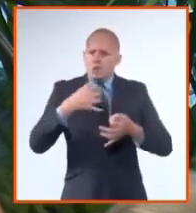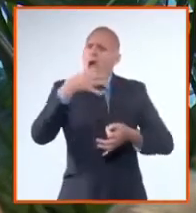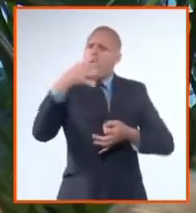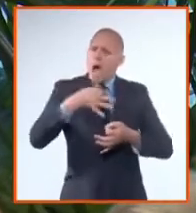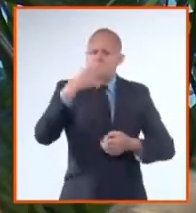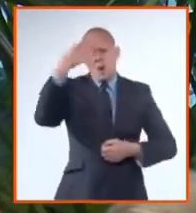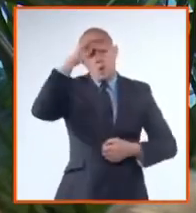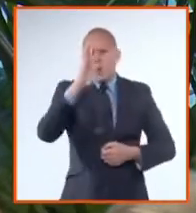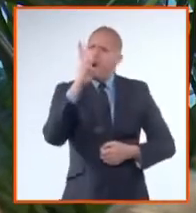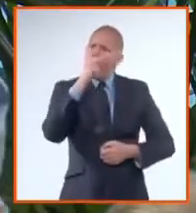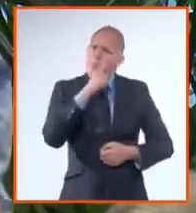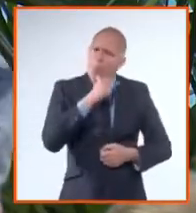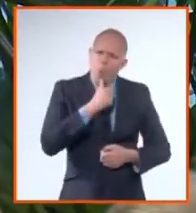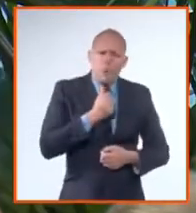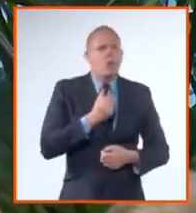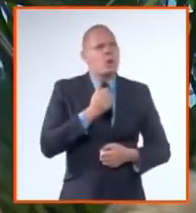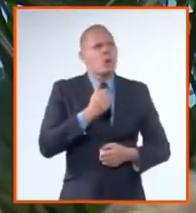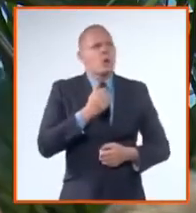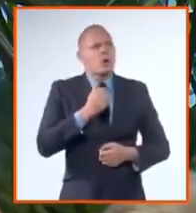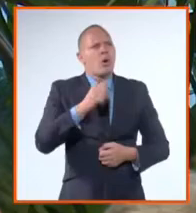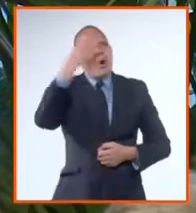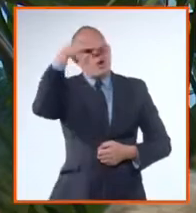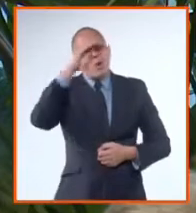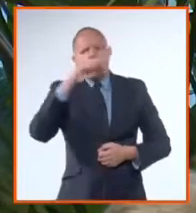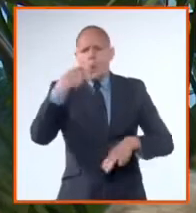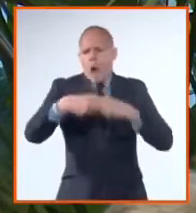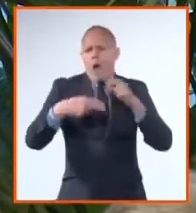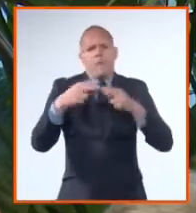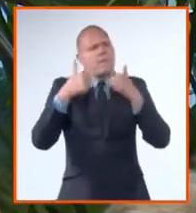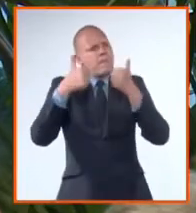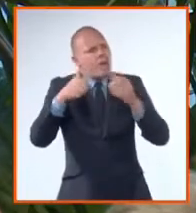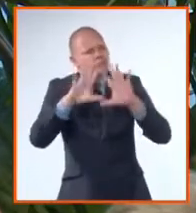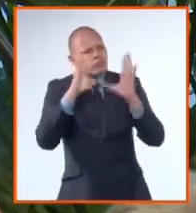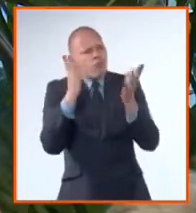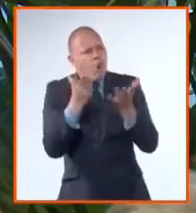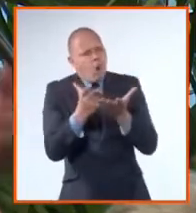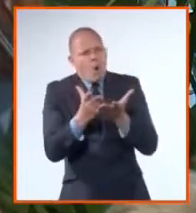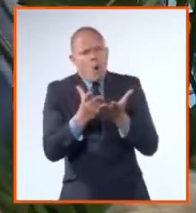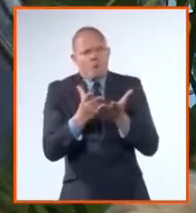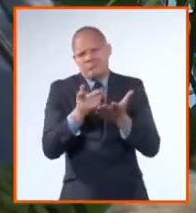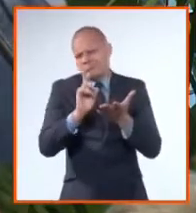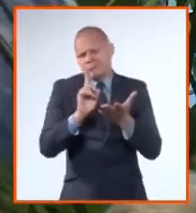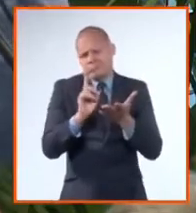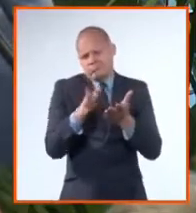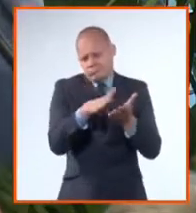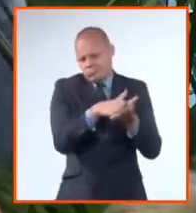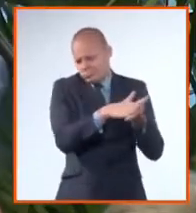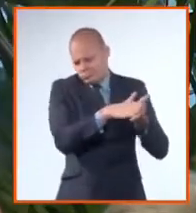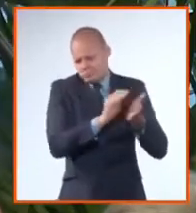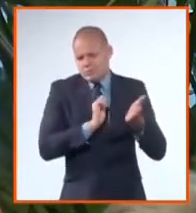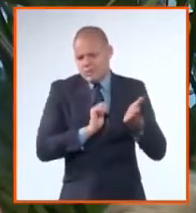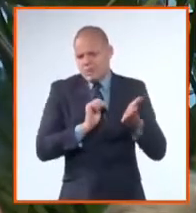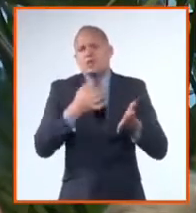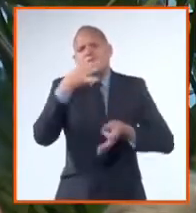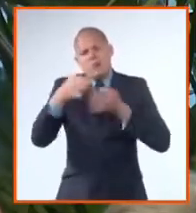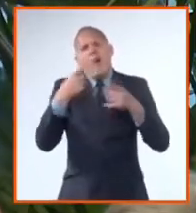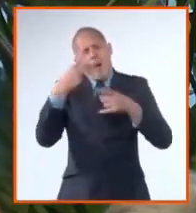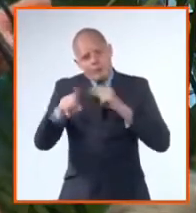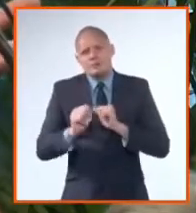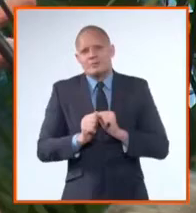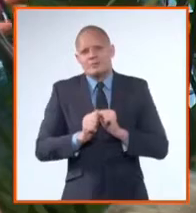representa la ciencia para nuestro país, sino voy a tratar de referirme a algunas